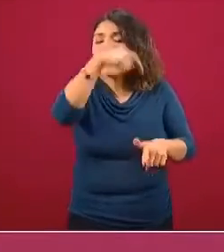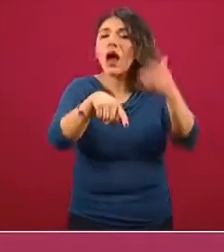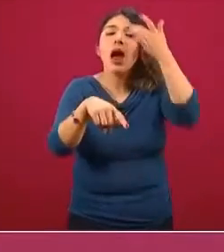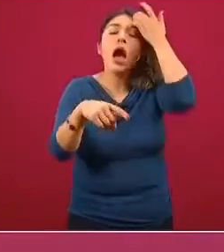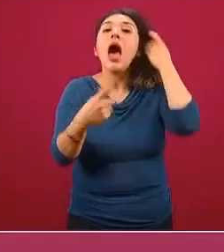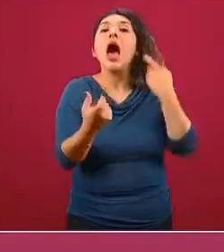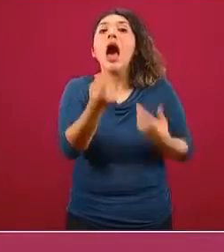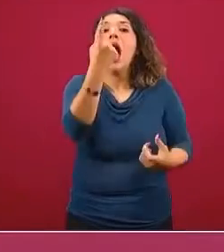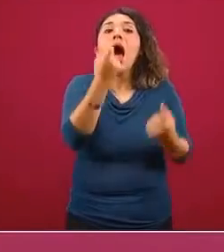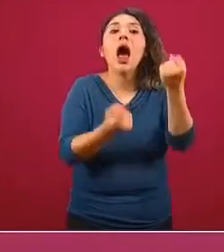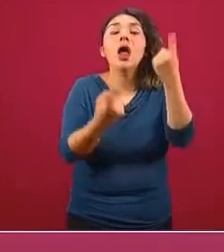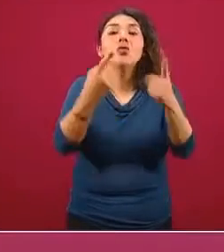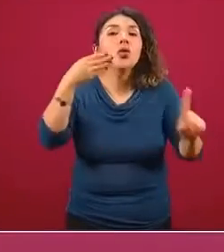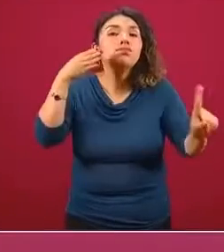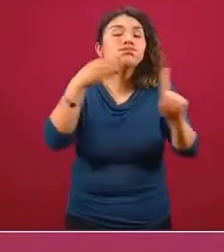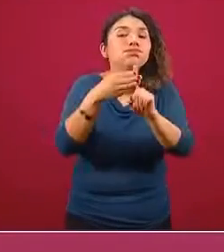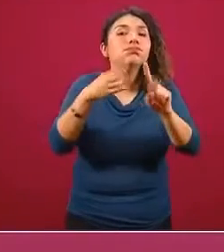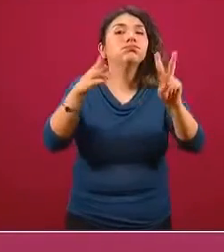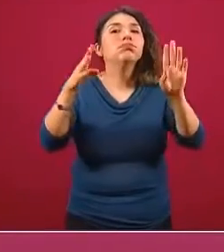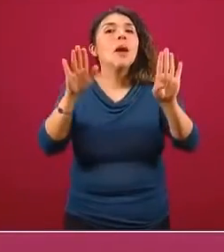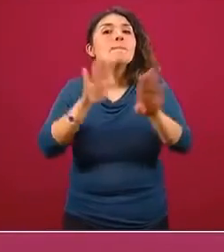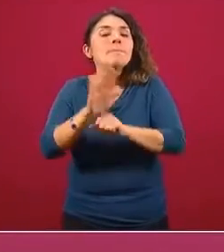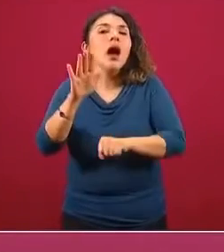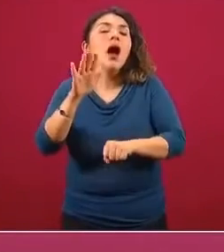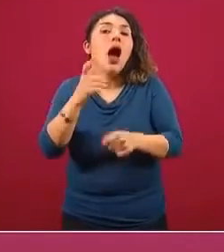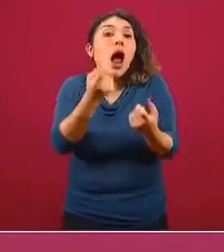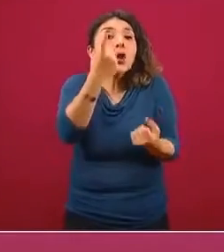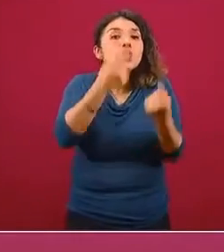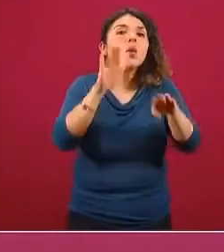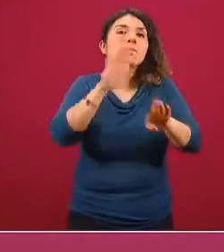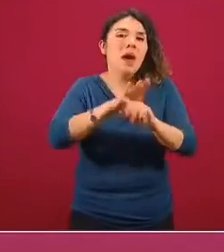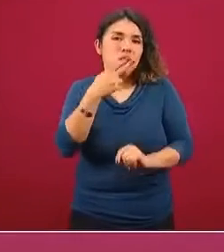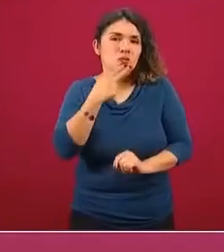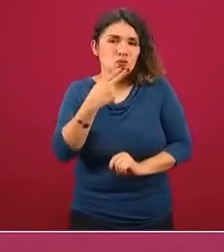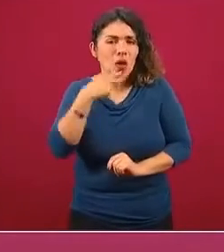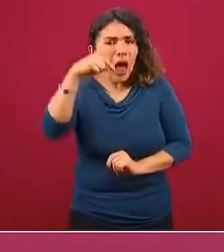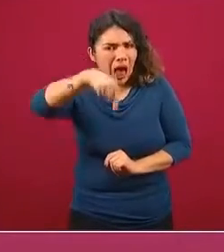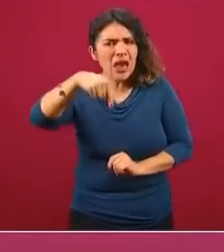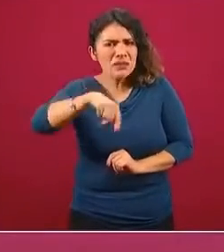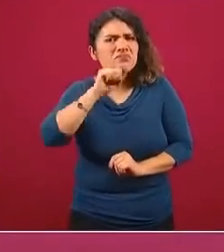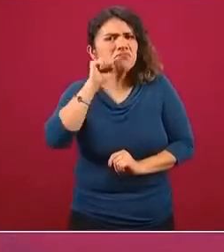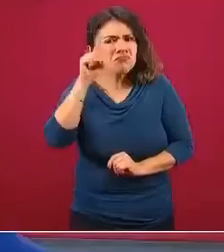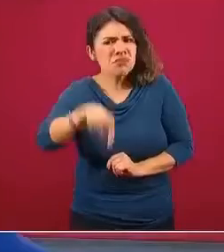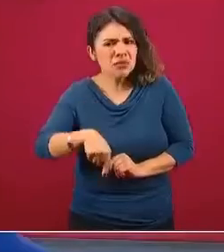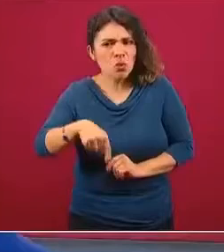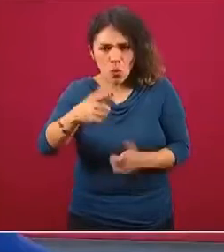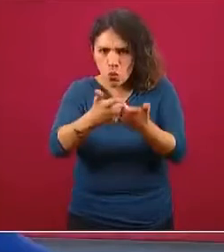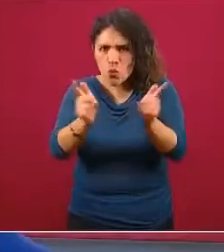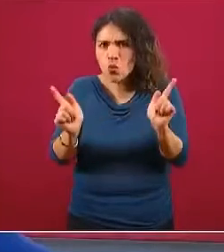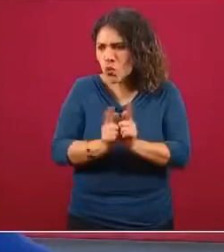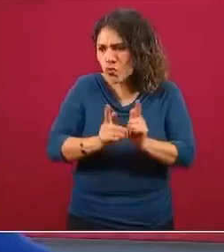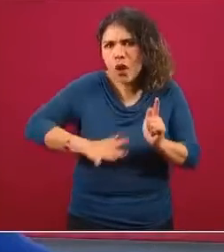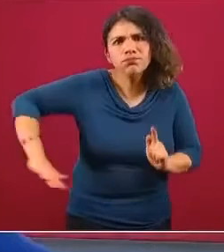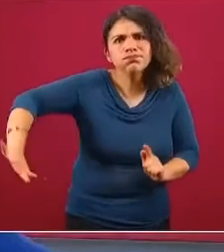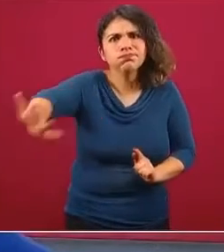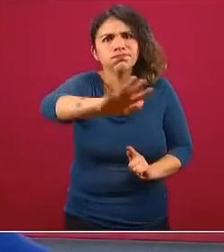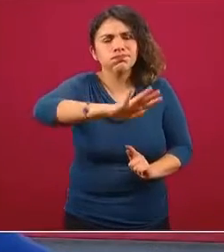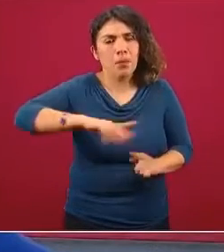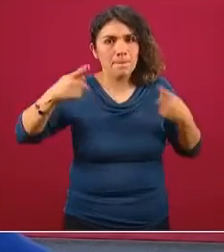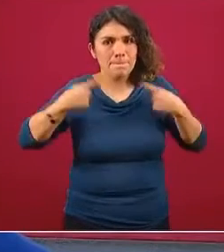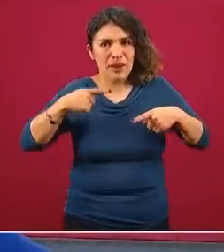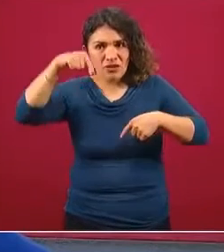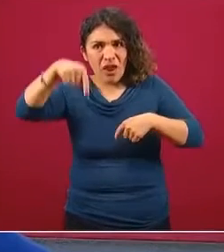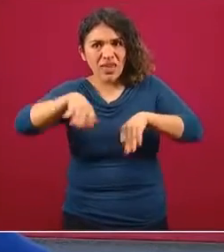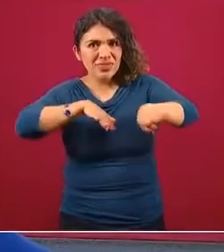para ciertos escenarios específicos, resulta más útil. Aquí mismo experimentamos en este grupo de comunicadoras